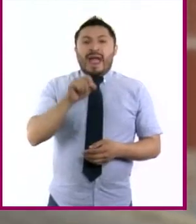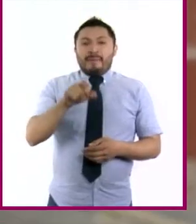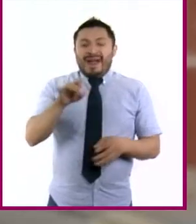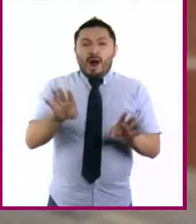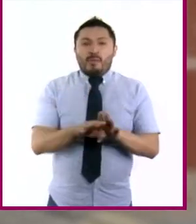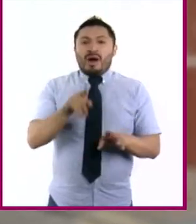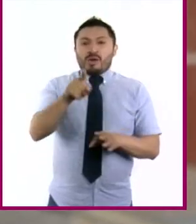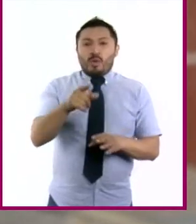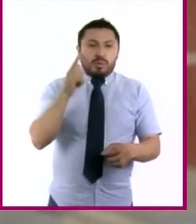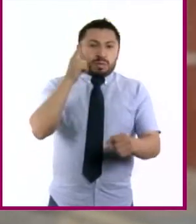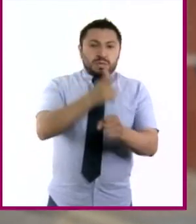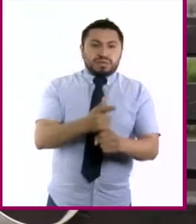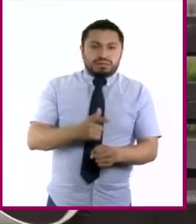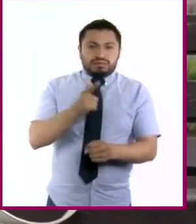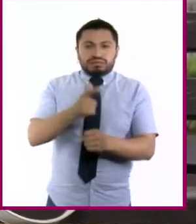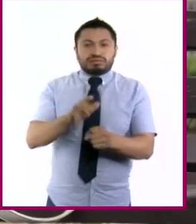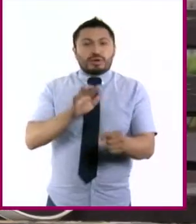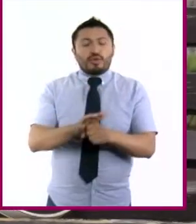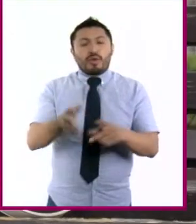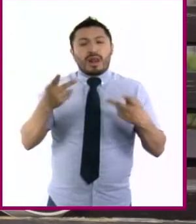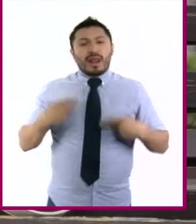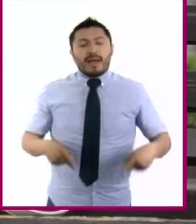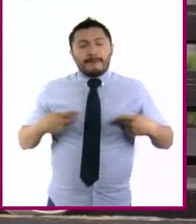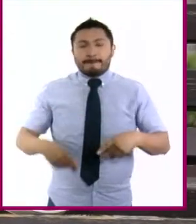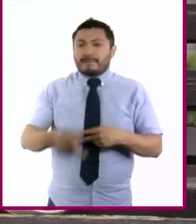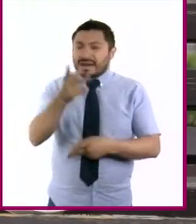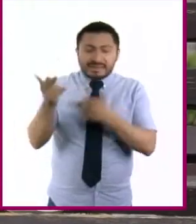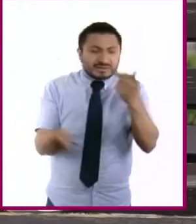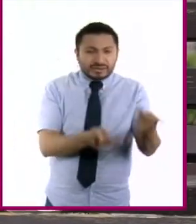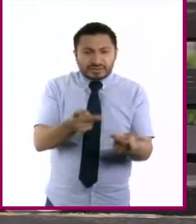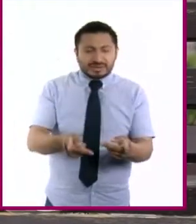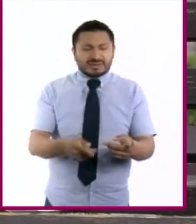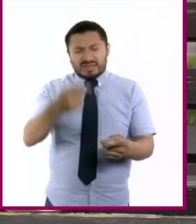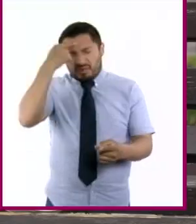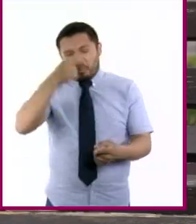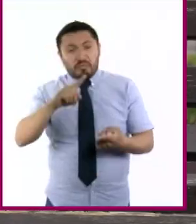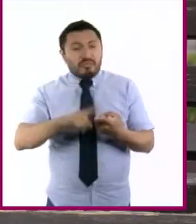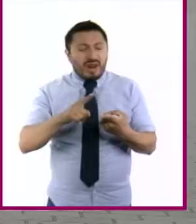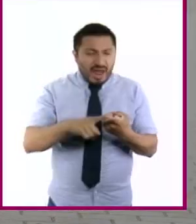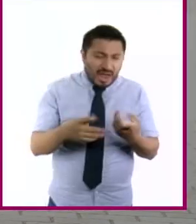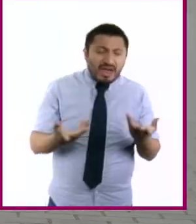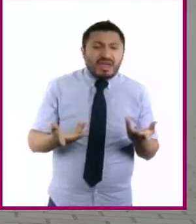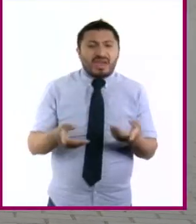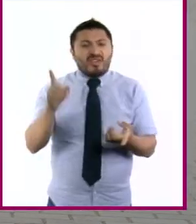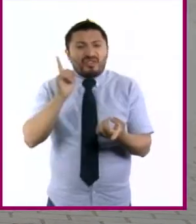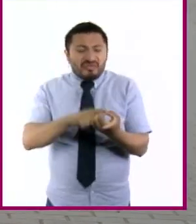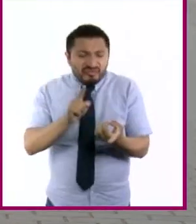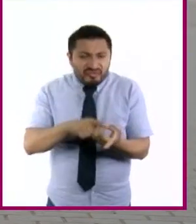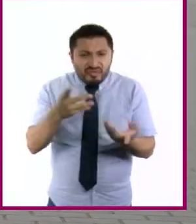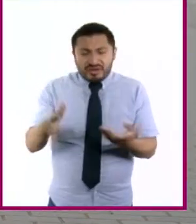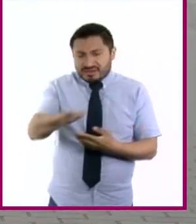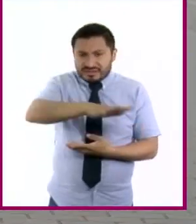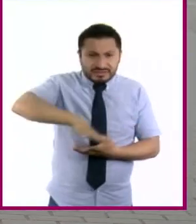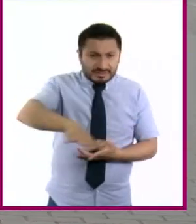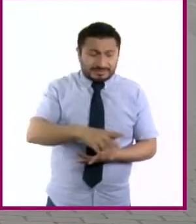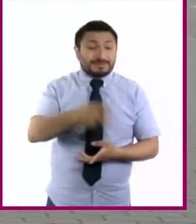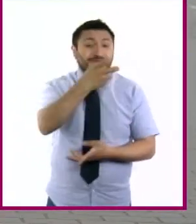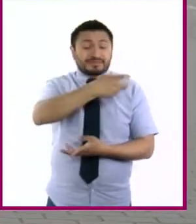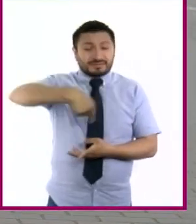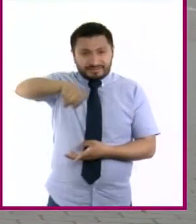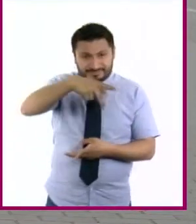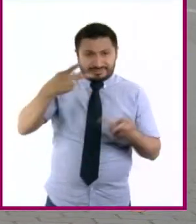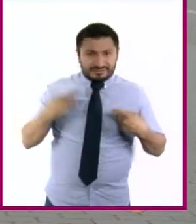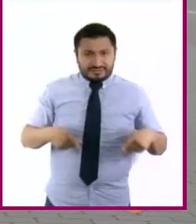debemos delimitar la población de estudio, o sea, definir bien a quién va dirigido el formulario, pues son esas personas que nos darán información sobre